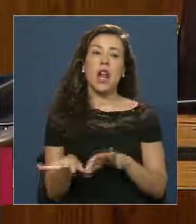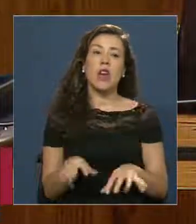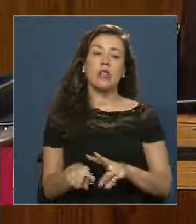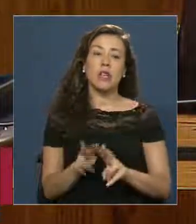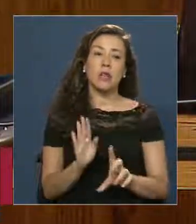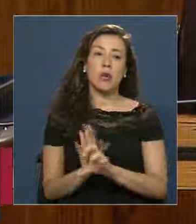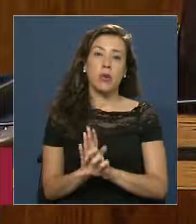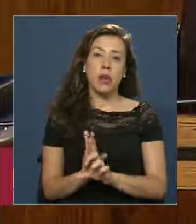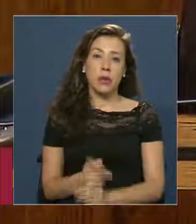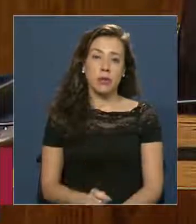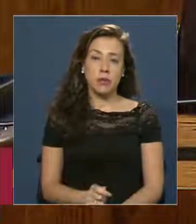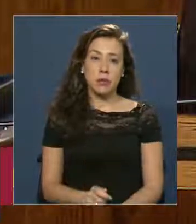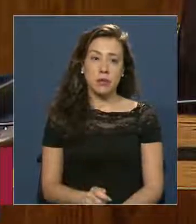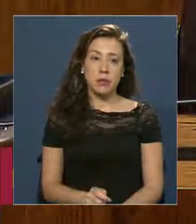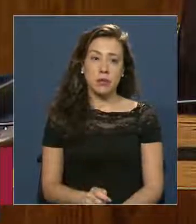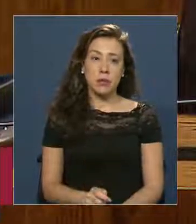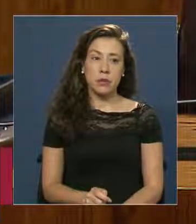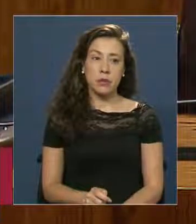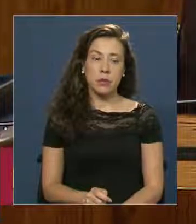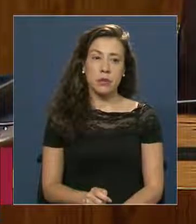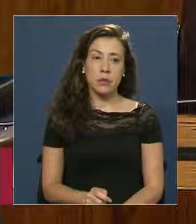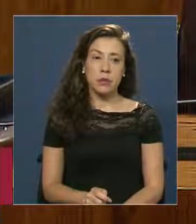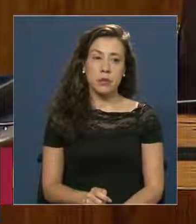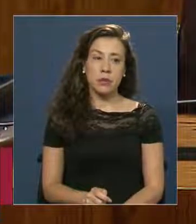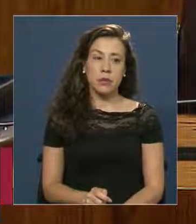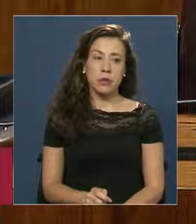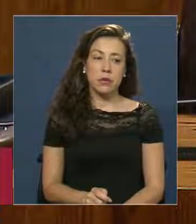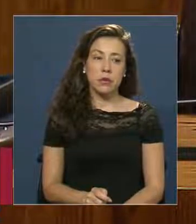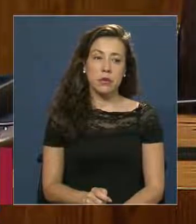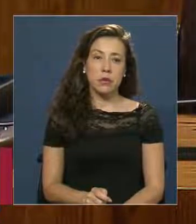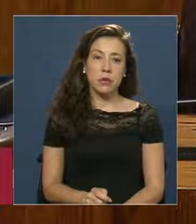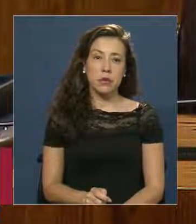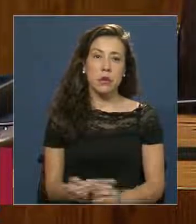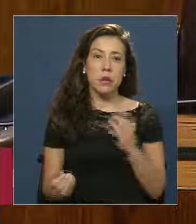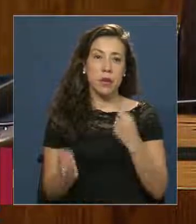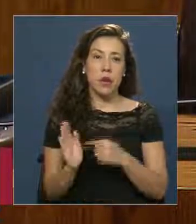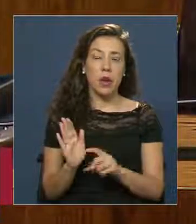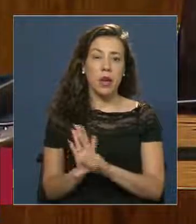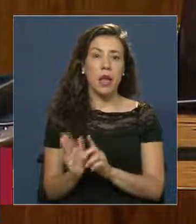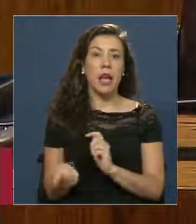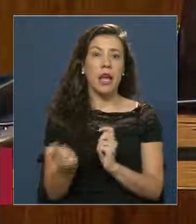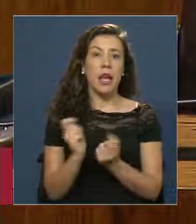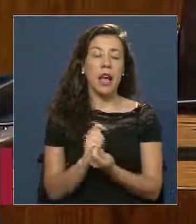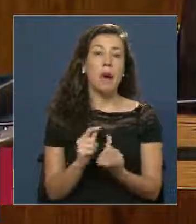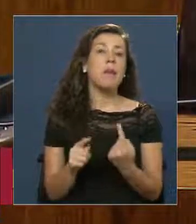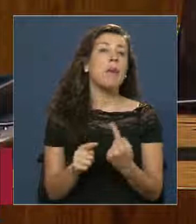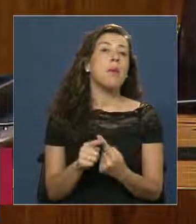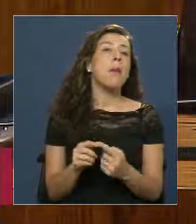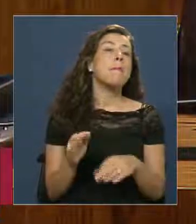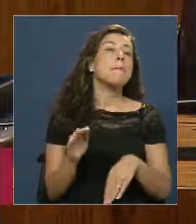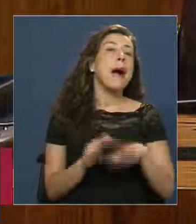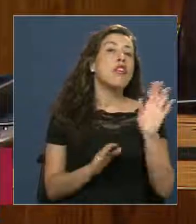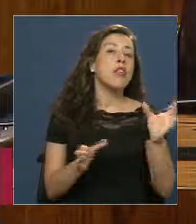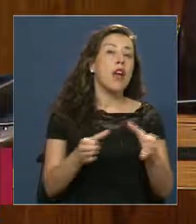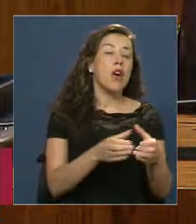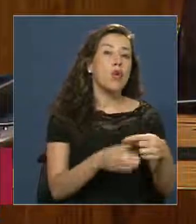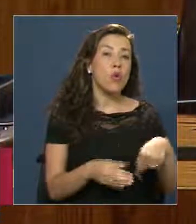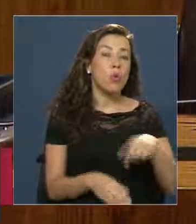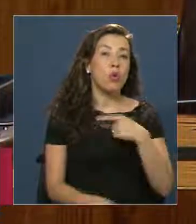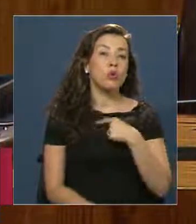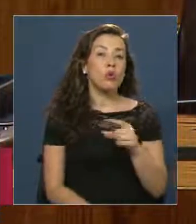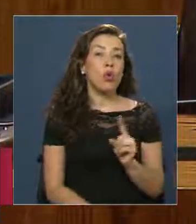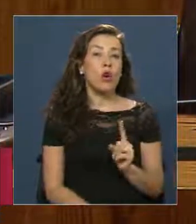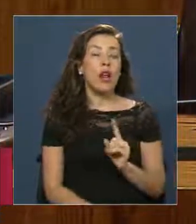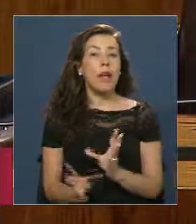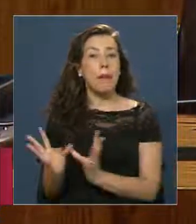legislemos. Porque además, este tipo de legislaciones cambia según las mayorías. Y lo que no queremos es